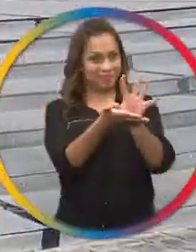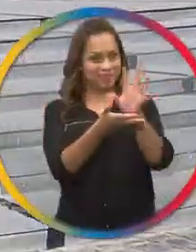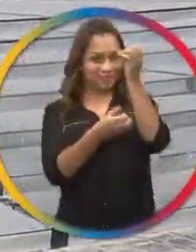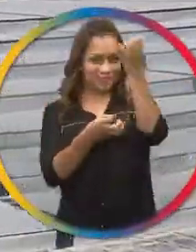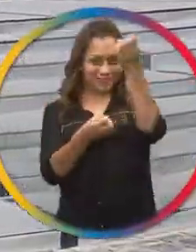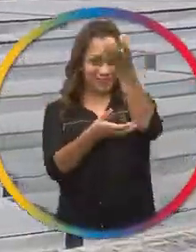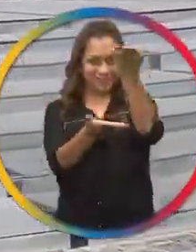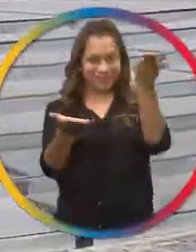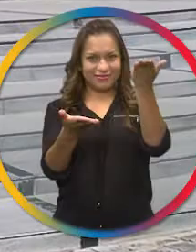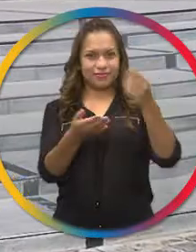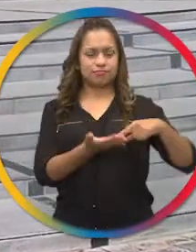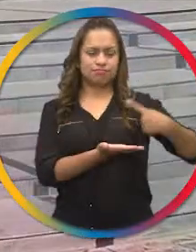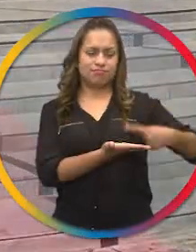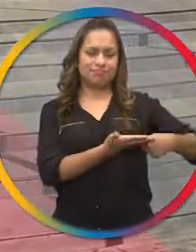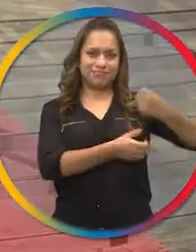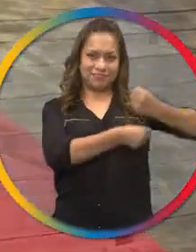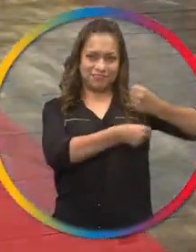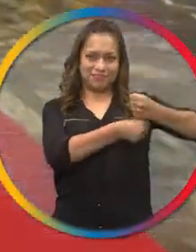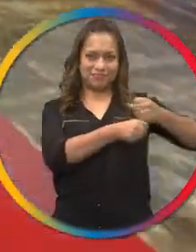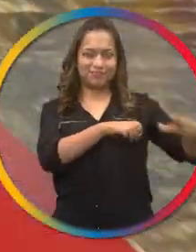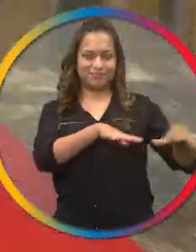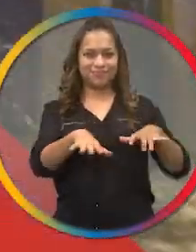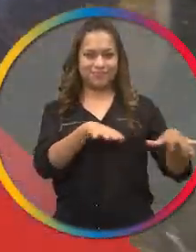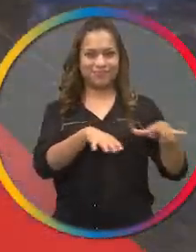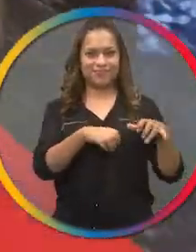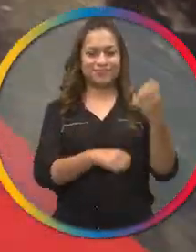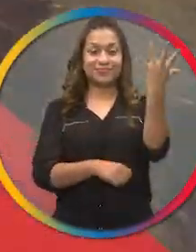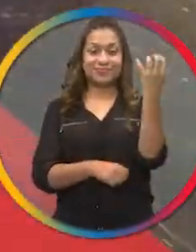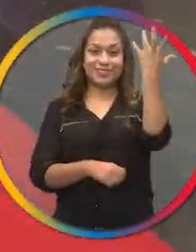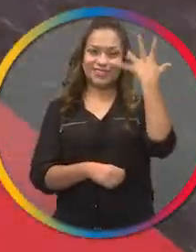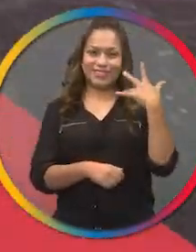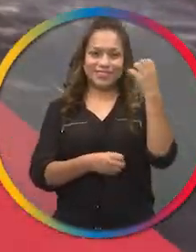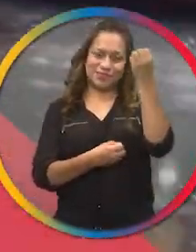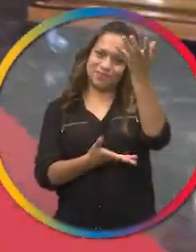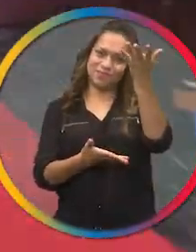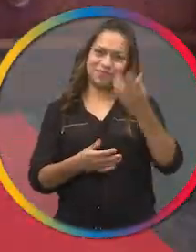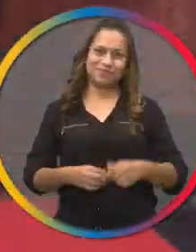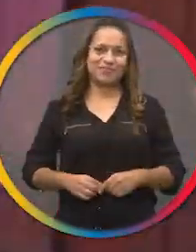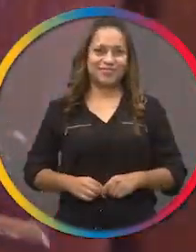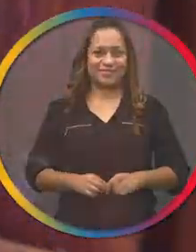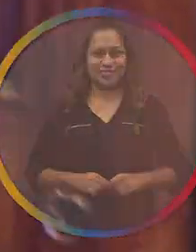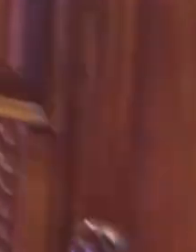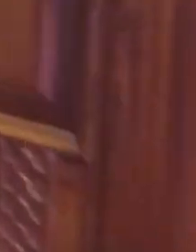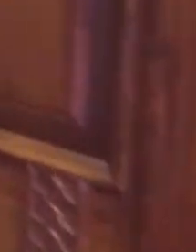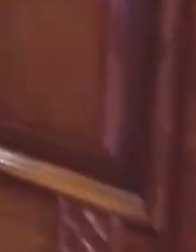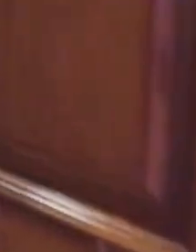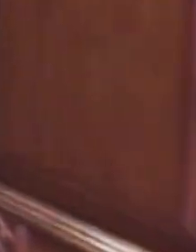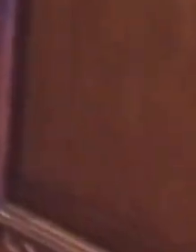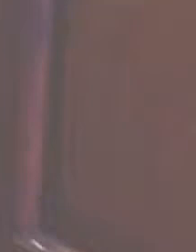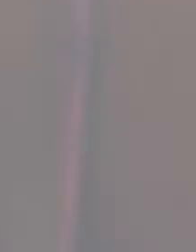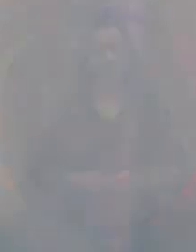En la Asamblea Informa, damos cuenta de las actividades desarrolladas en estos 15 días.